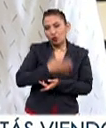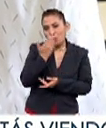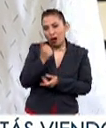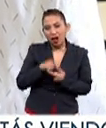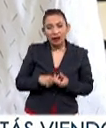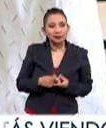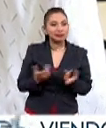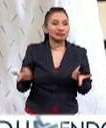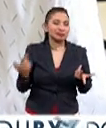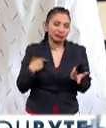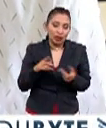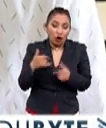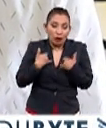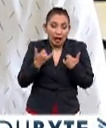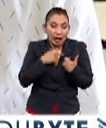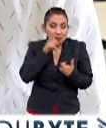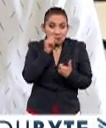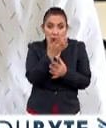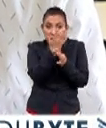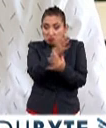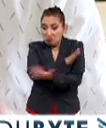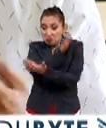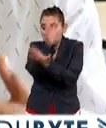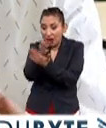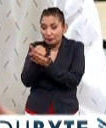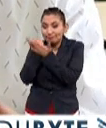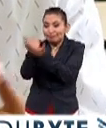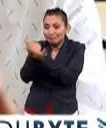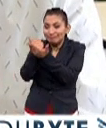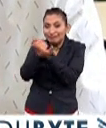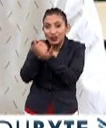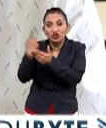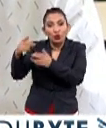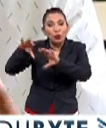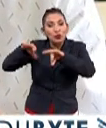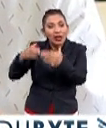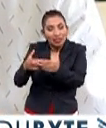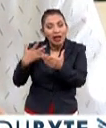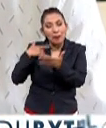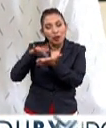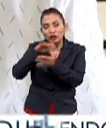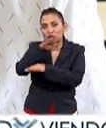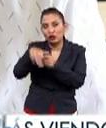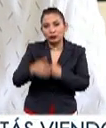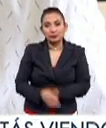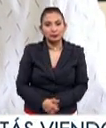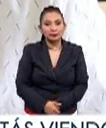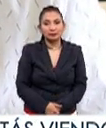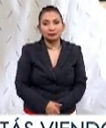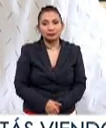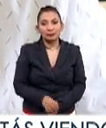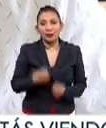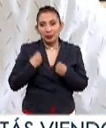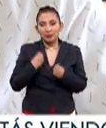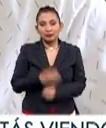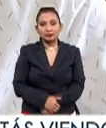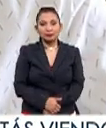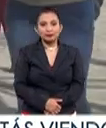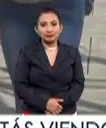injusticias. Y bueno, los jóvenes son los que tienden a regresar a su comunidad y apoyar a toda la gente en donde